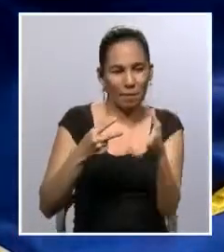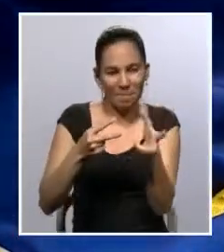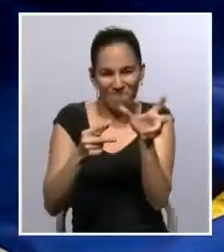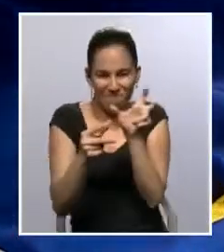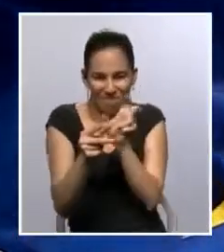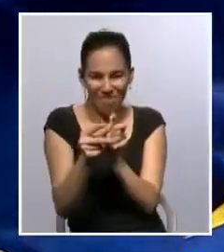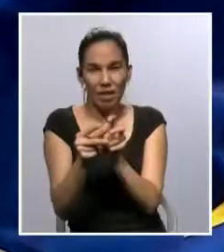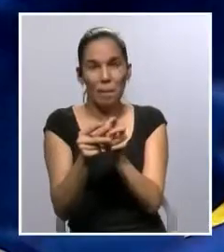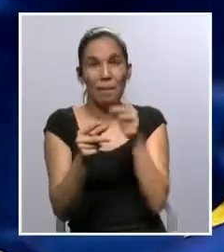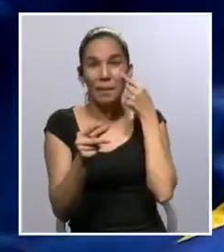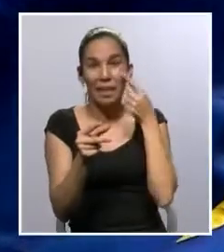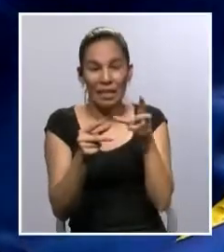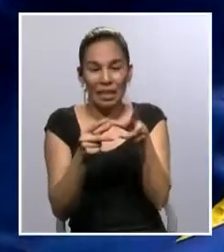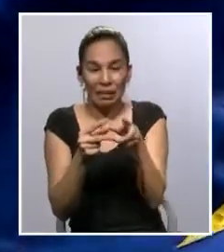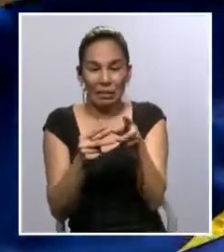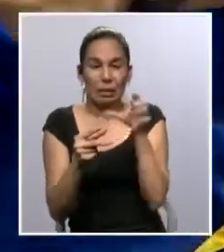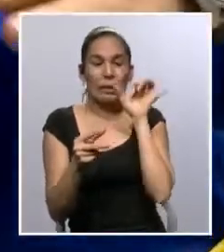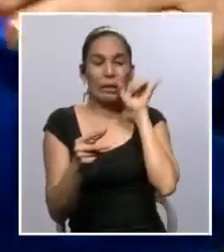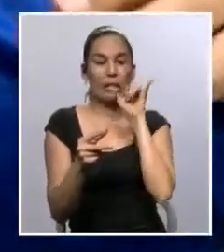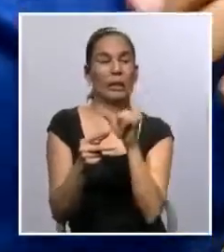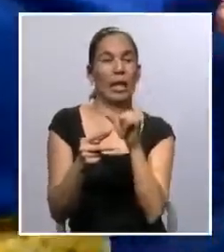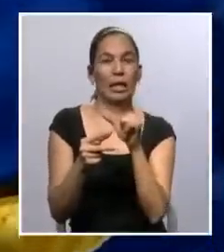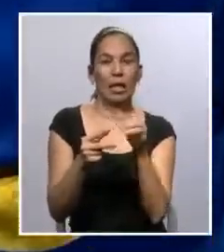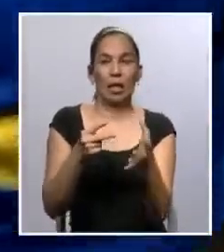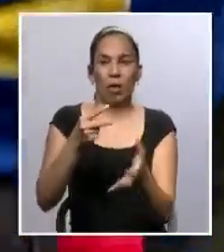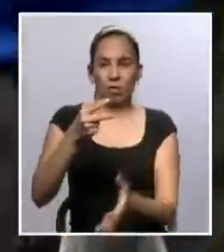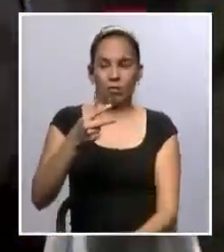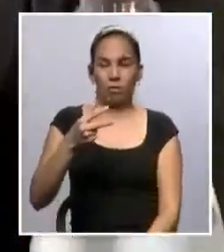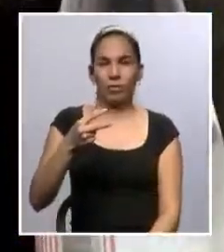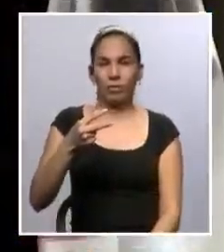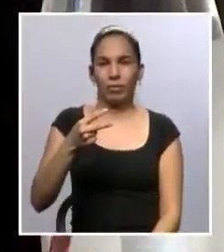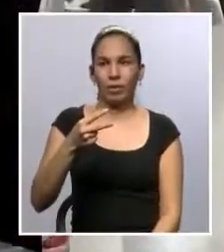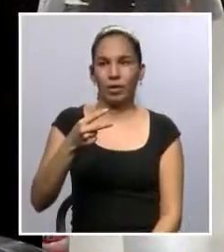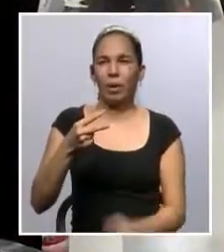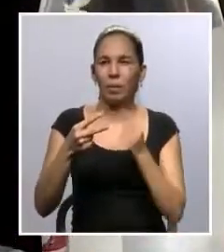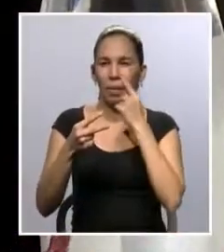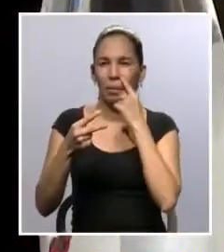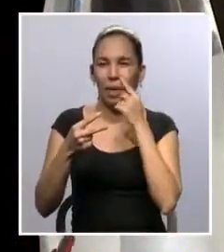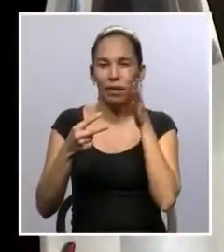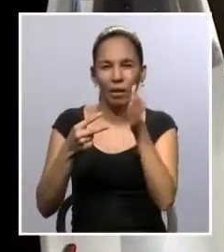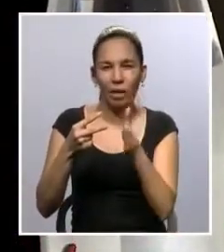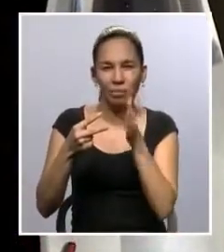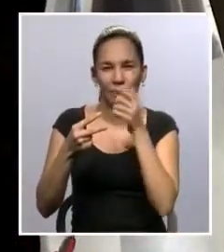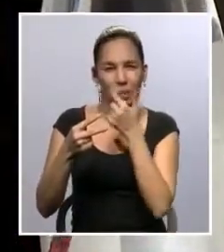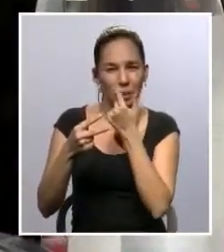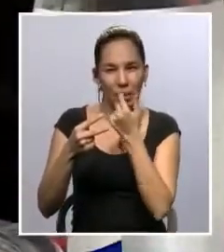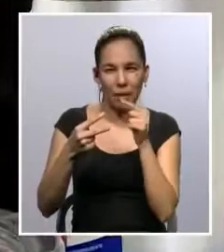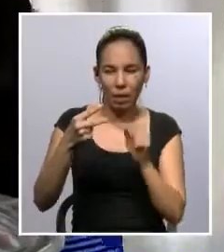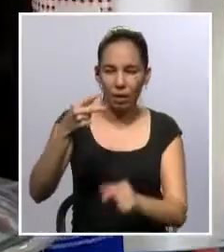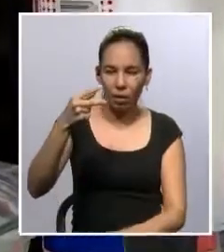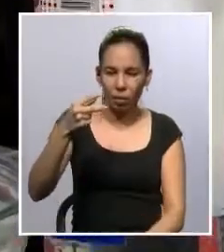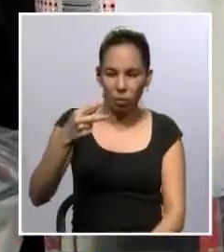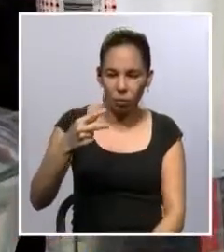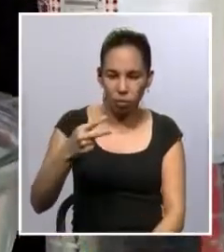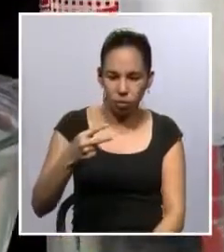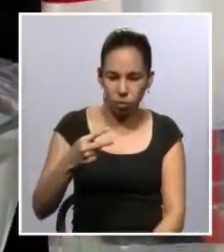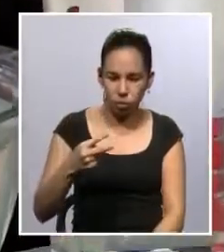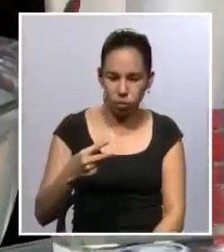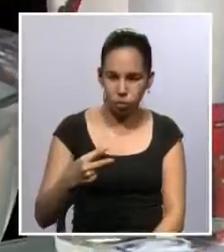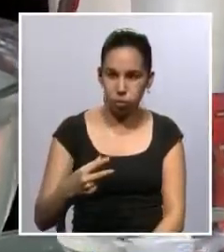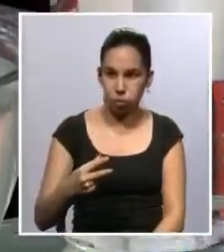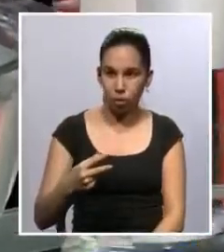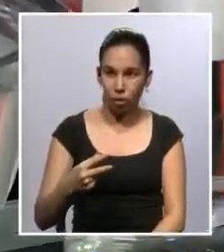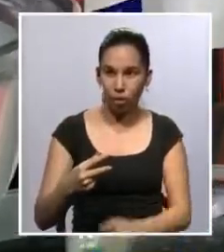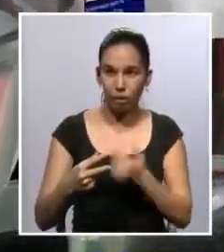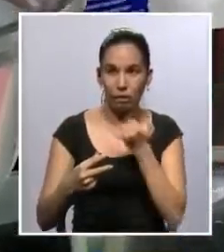sostenerlo comprimido. ¿Ok? Despacito, Rashid, para hacerlo. Ajá. Veamos lo que ocurre cuando lo